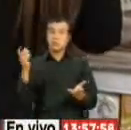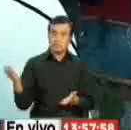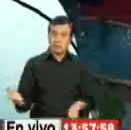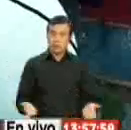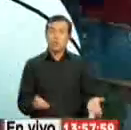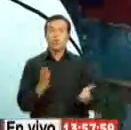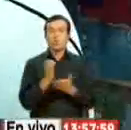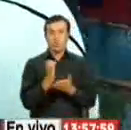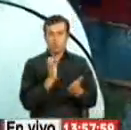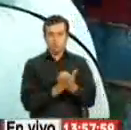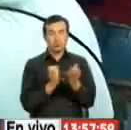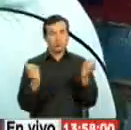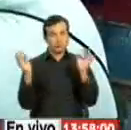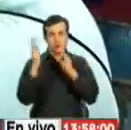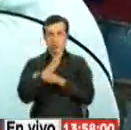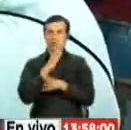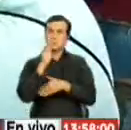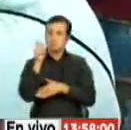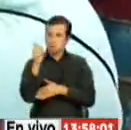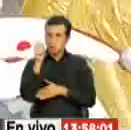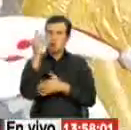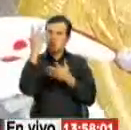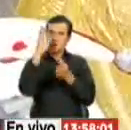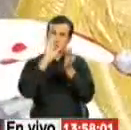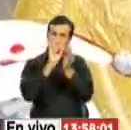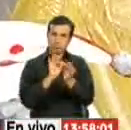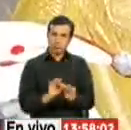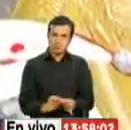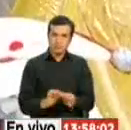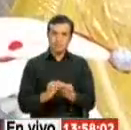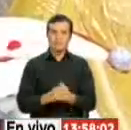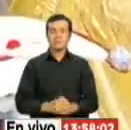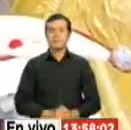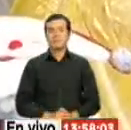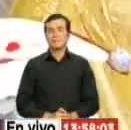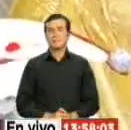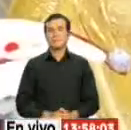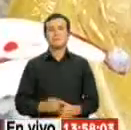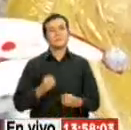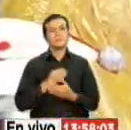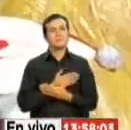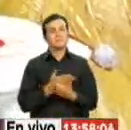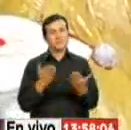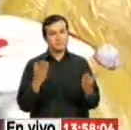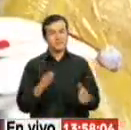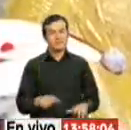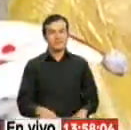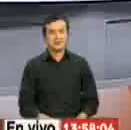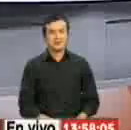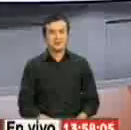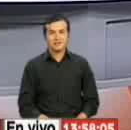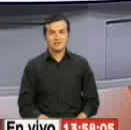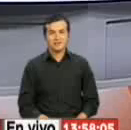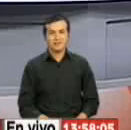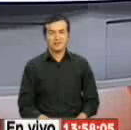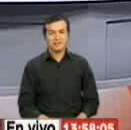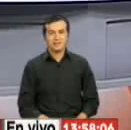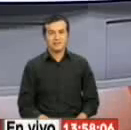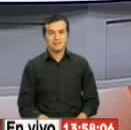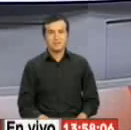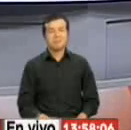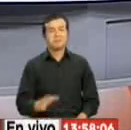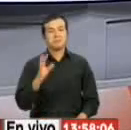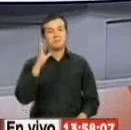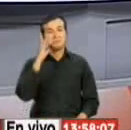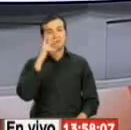ingresar a los cursos gratuitos y hacerlo con sus propias manos para telediario report o mirtha carrillo con este